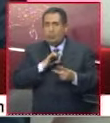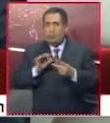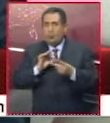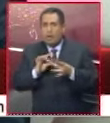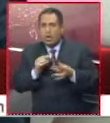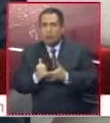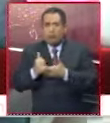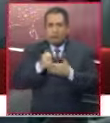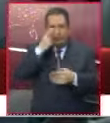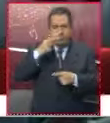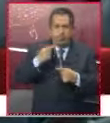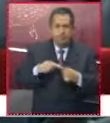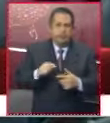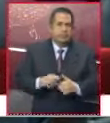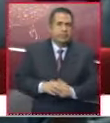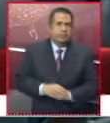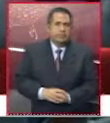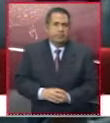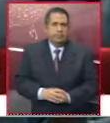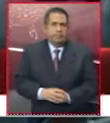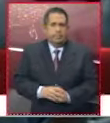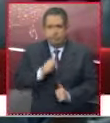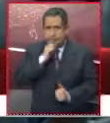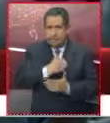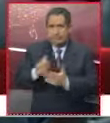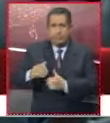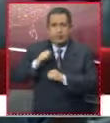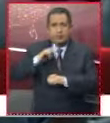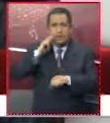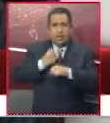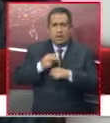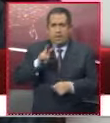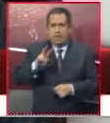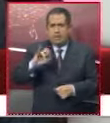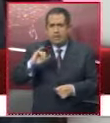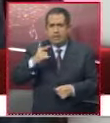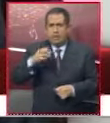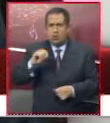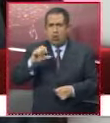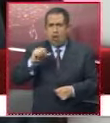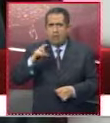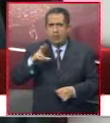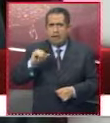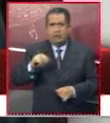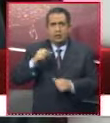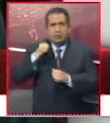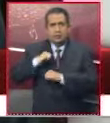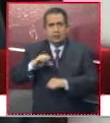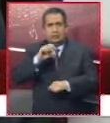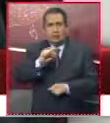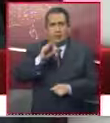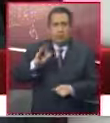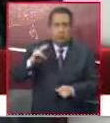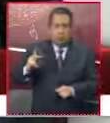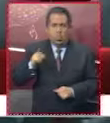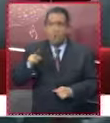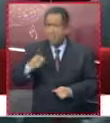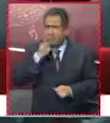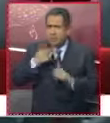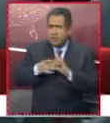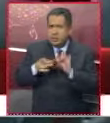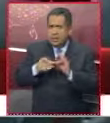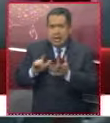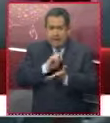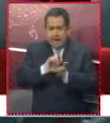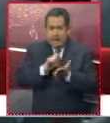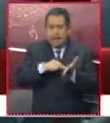primera. Por su parte, Virgilio Andrade, secretario de la Función Pública, dijo ahí que las nuevas leyes deben contener mecanismos que